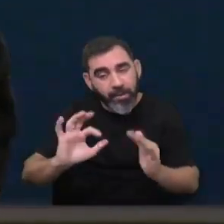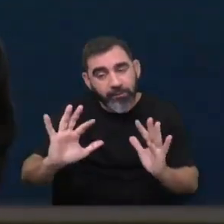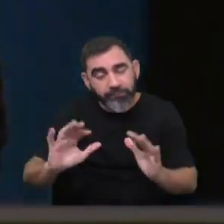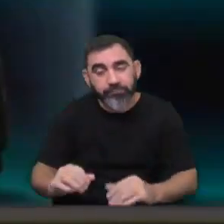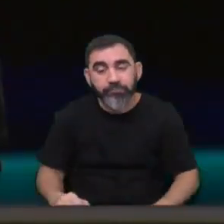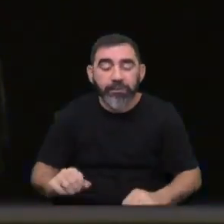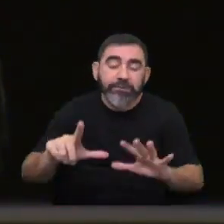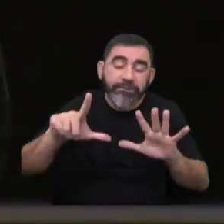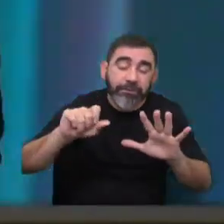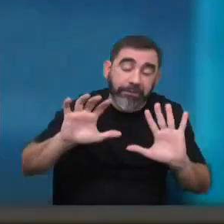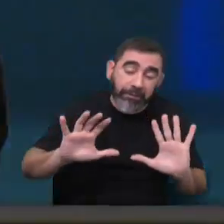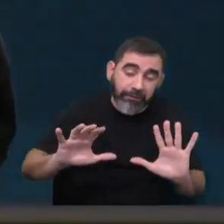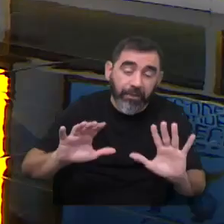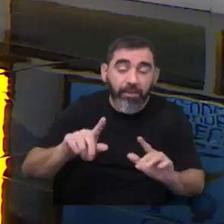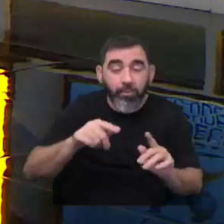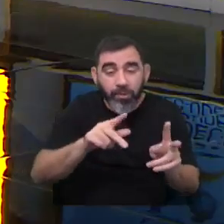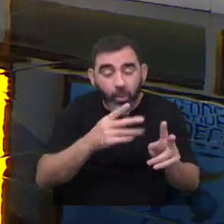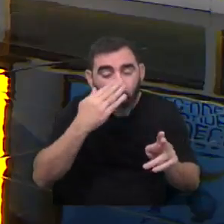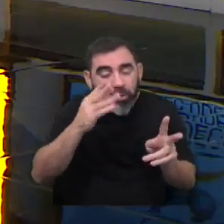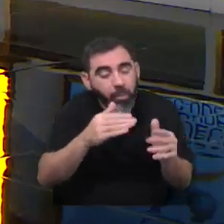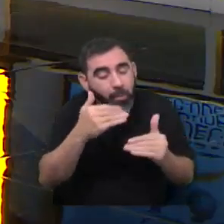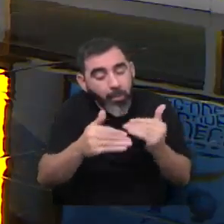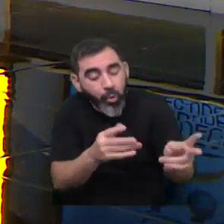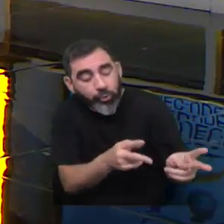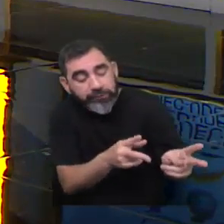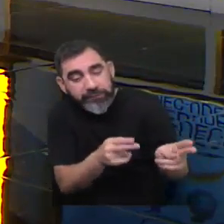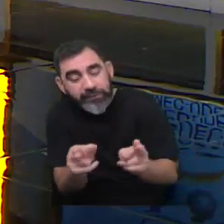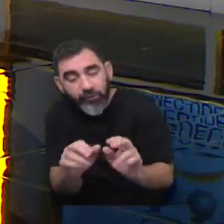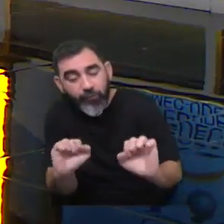unos 70 Kelvin, y después sería ese último proceso mediante